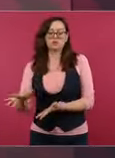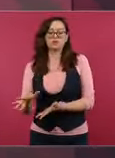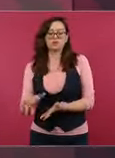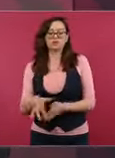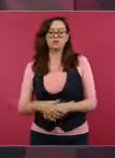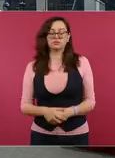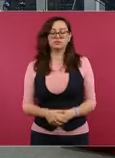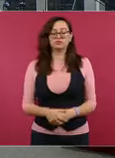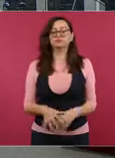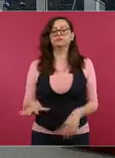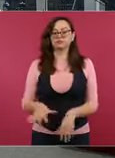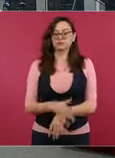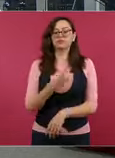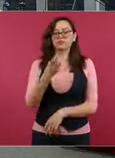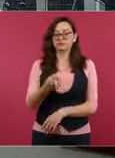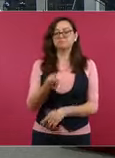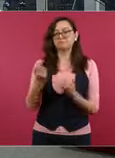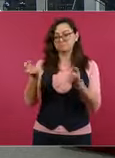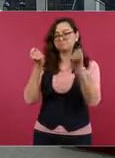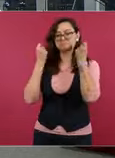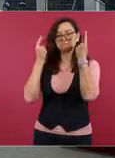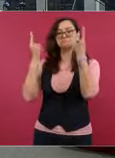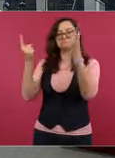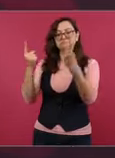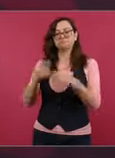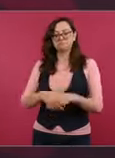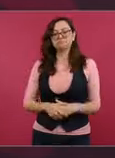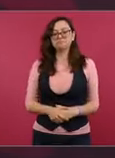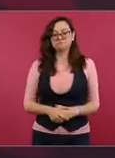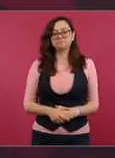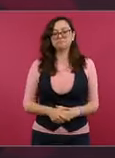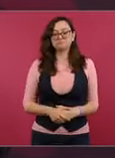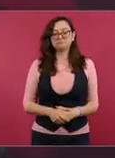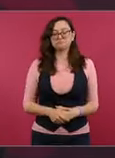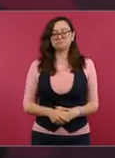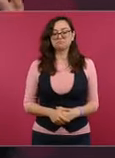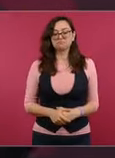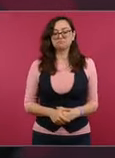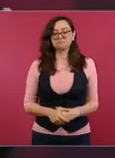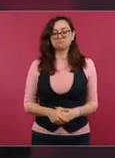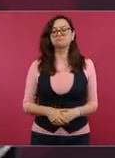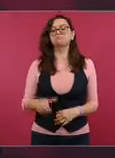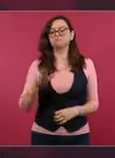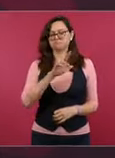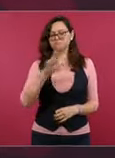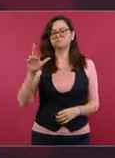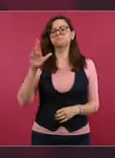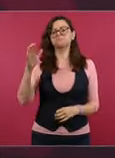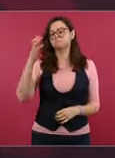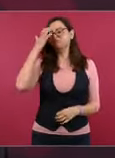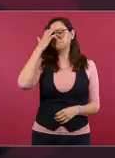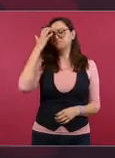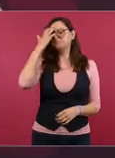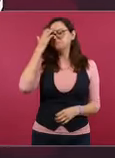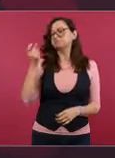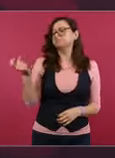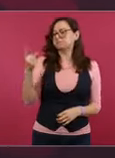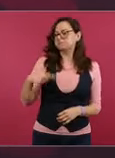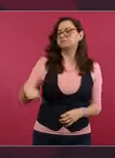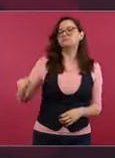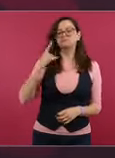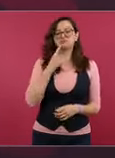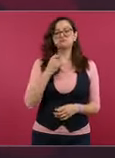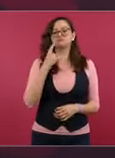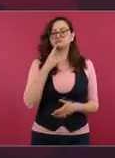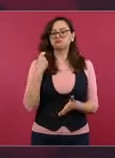Por eso les tenemos muchas consideraciones. Y además les reconocemos que fueron una vanguardia